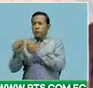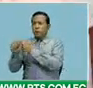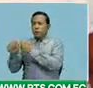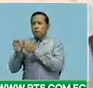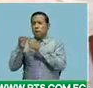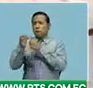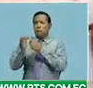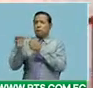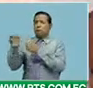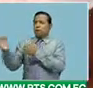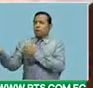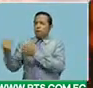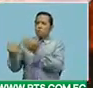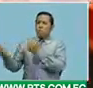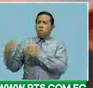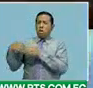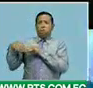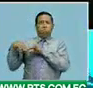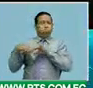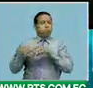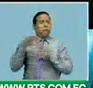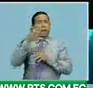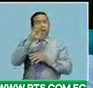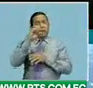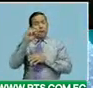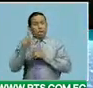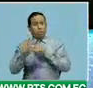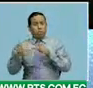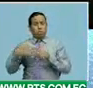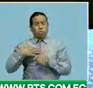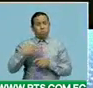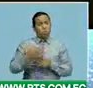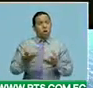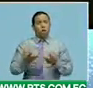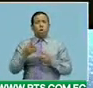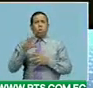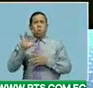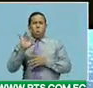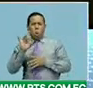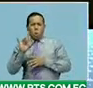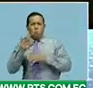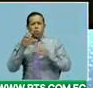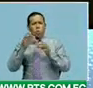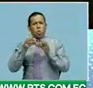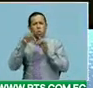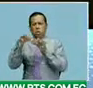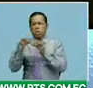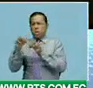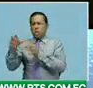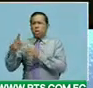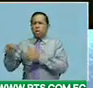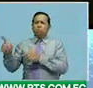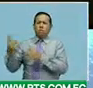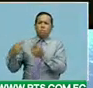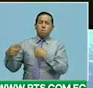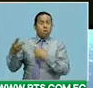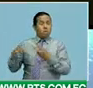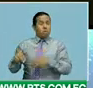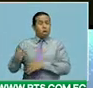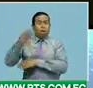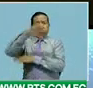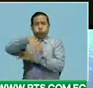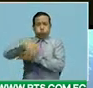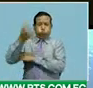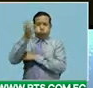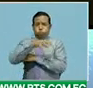Han participado más de 500 bomberos, 8 cantones aproximadamente, si no me equivoco. articuladamente, maquinaria de la prefectura,